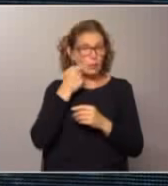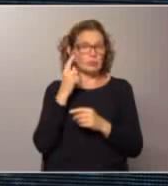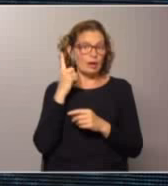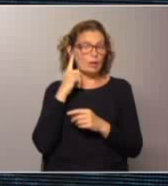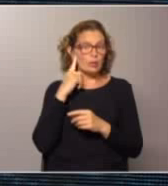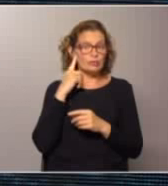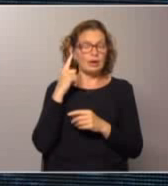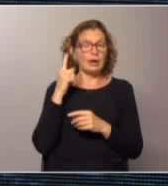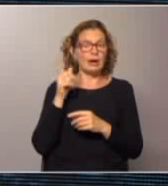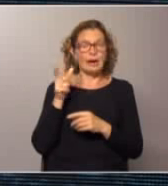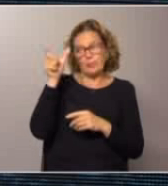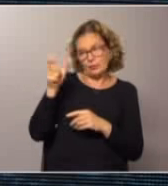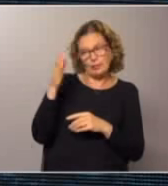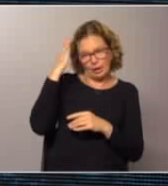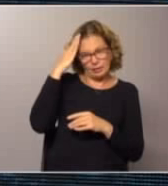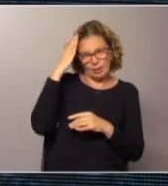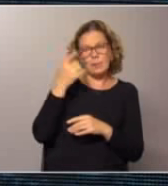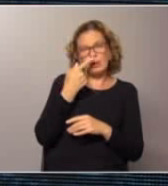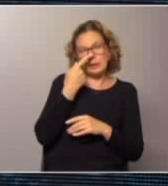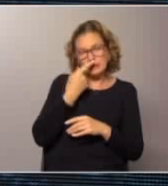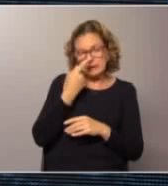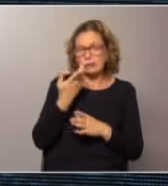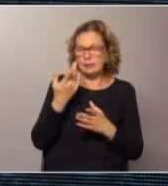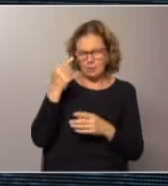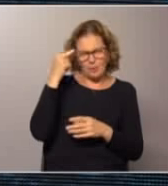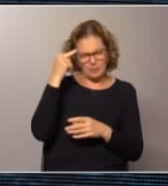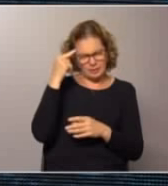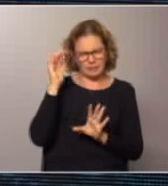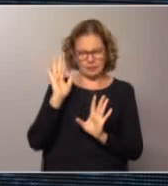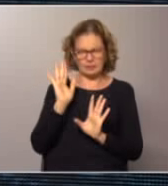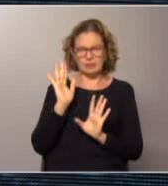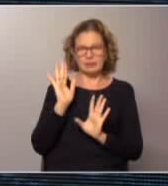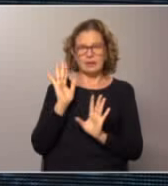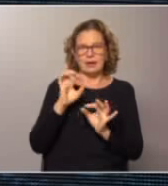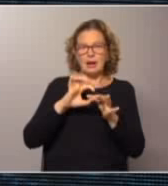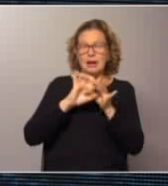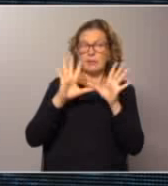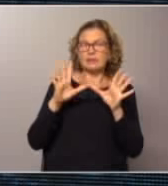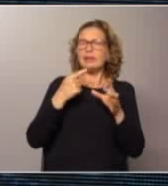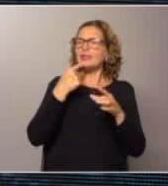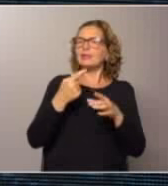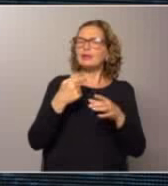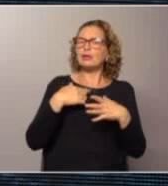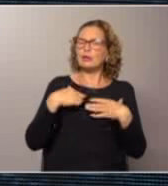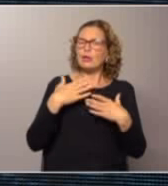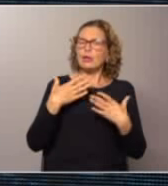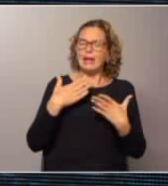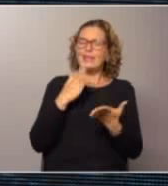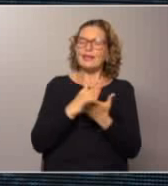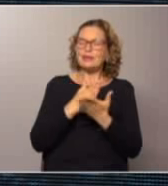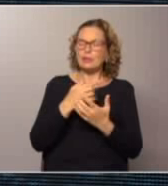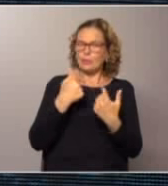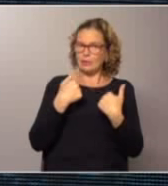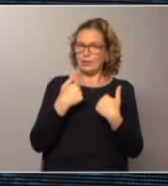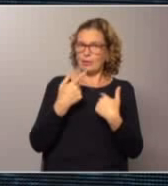la gente que sabe pero lo que es interesante también es que uno tiende a pensar en la libertad de expresión como como el derecho del que habla y en